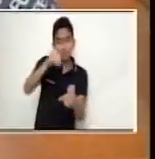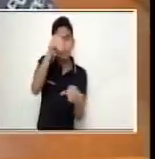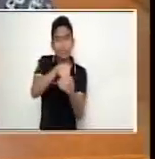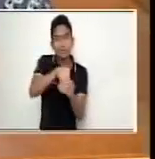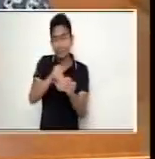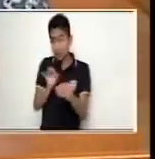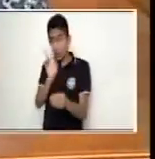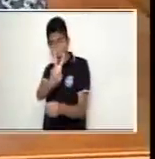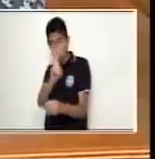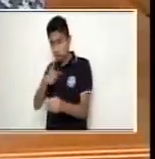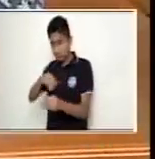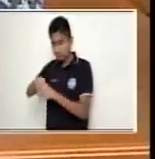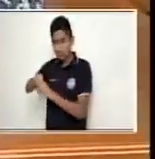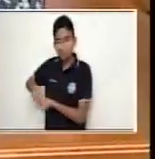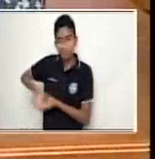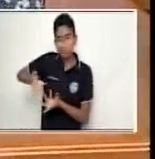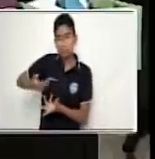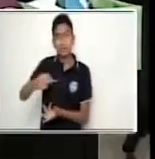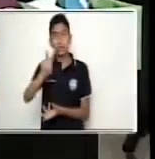y 2.